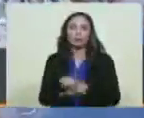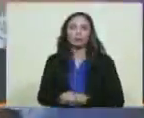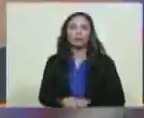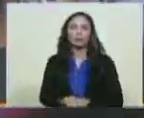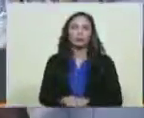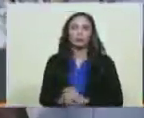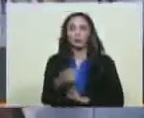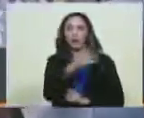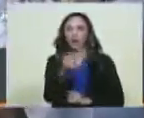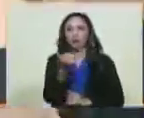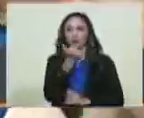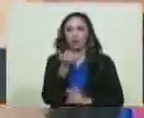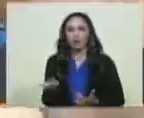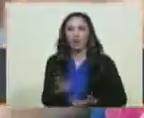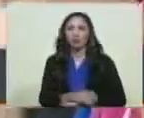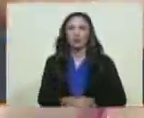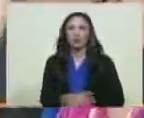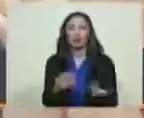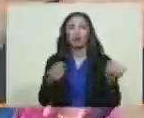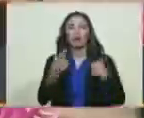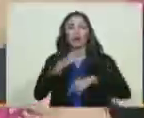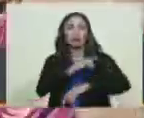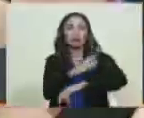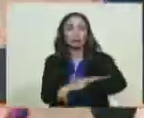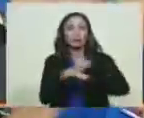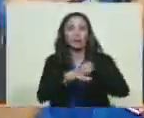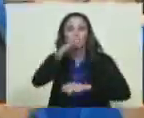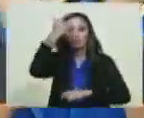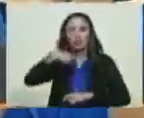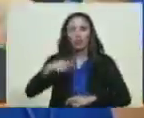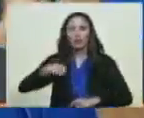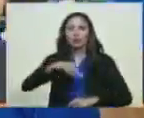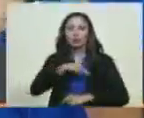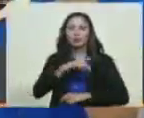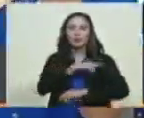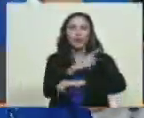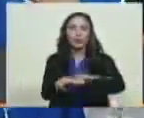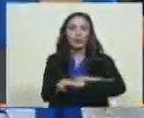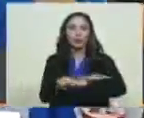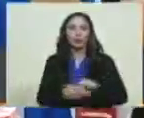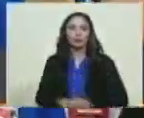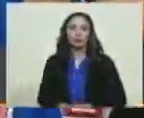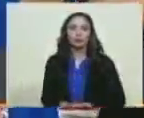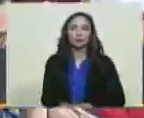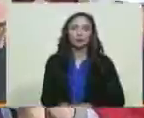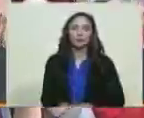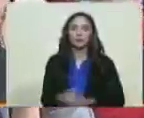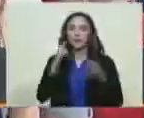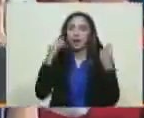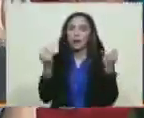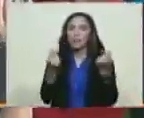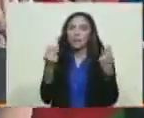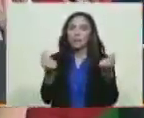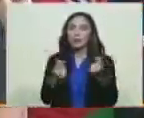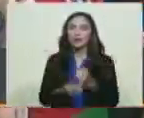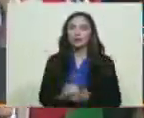equivoquen señores imperialistas señores fascistas alerta alerta